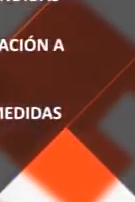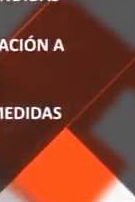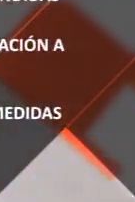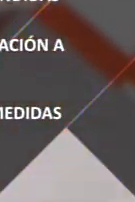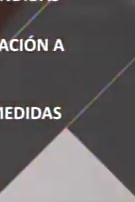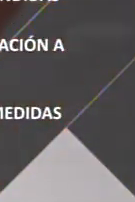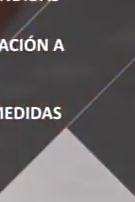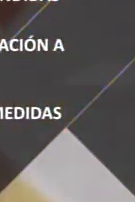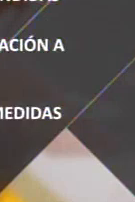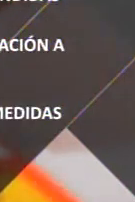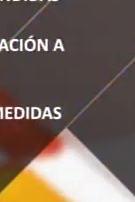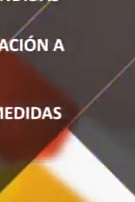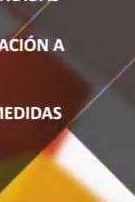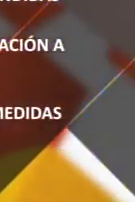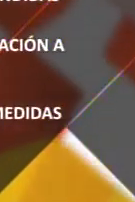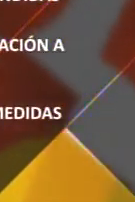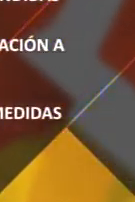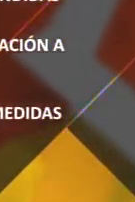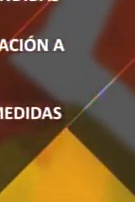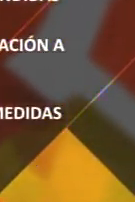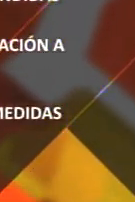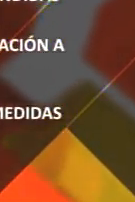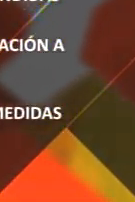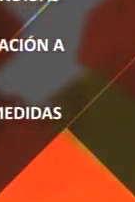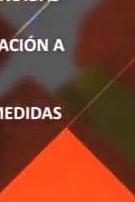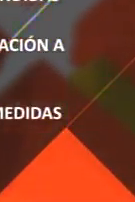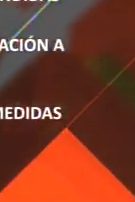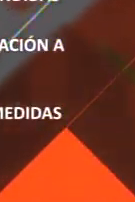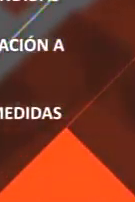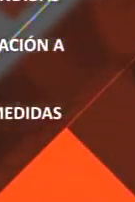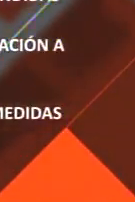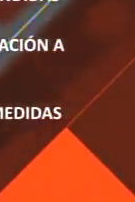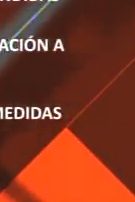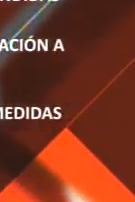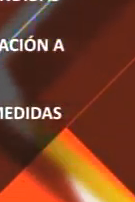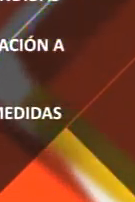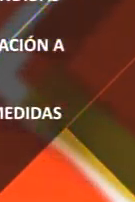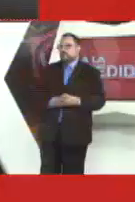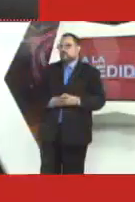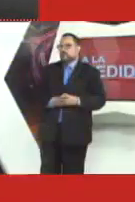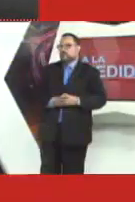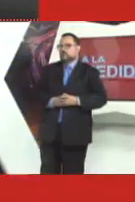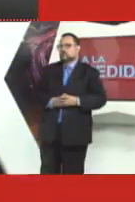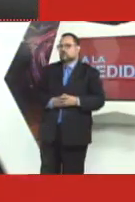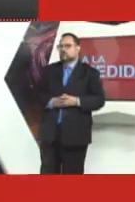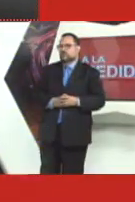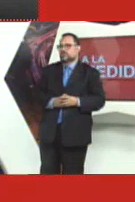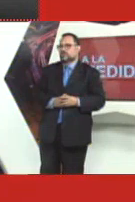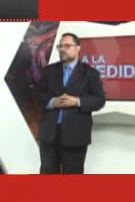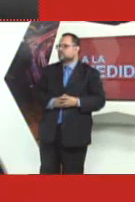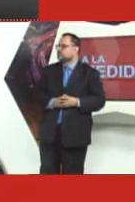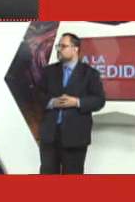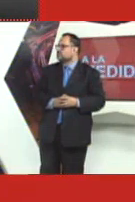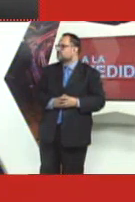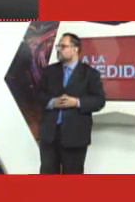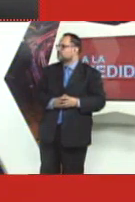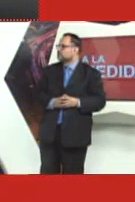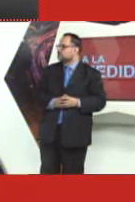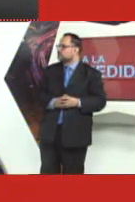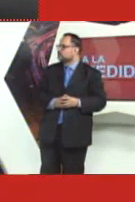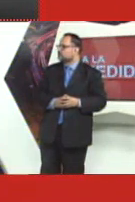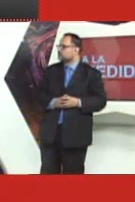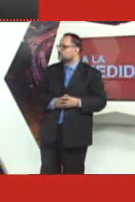Definitivamente, Julio, sabemos que las aglomeraciones no están permitidas y que va a ser una de las últimas etapas entonces en las cuales